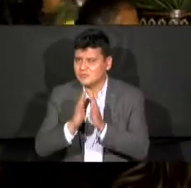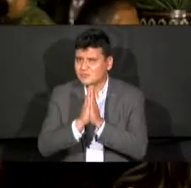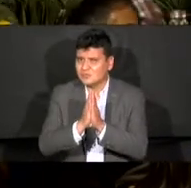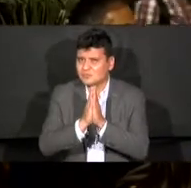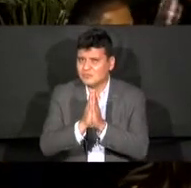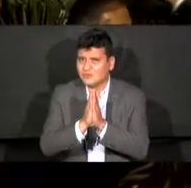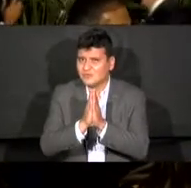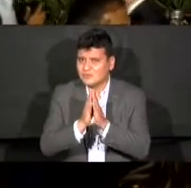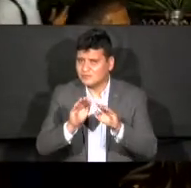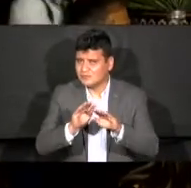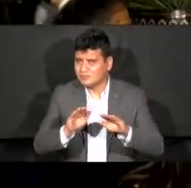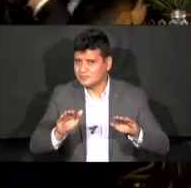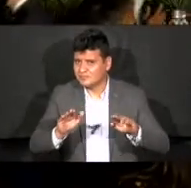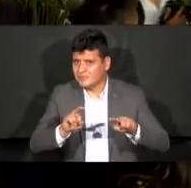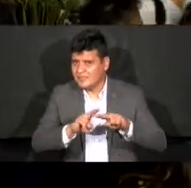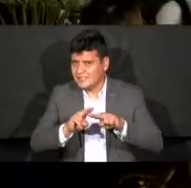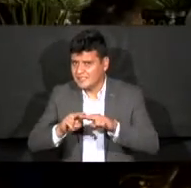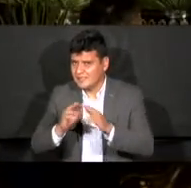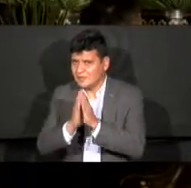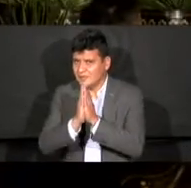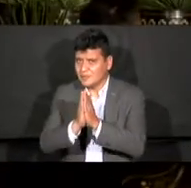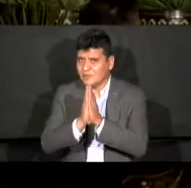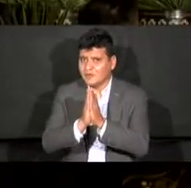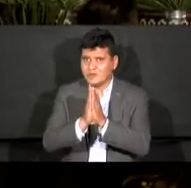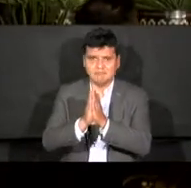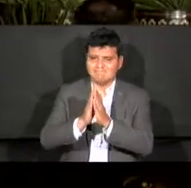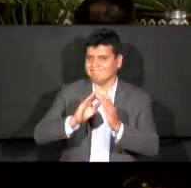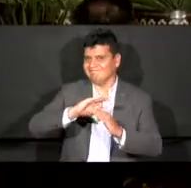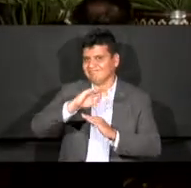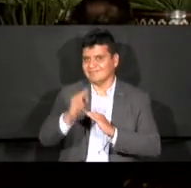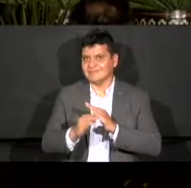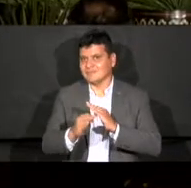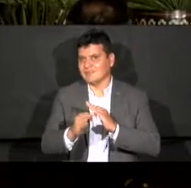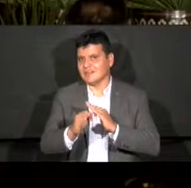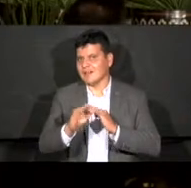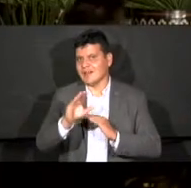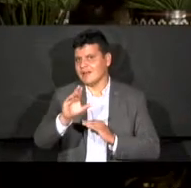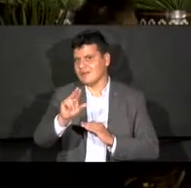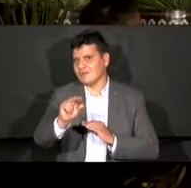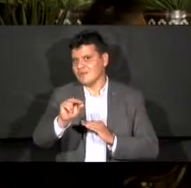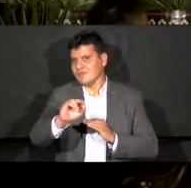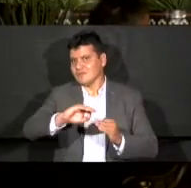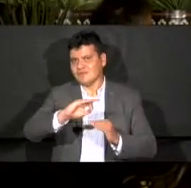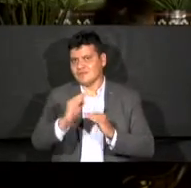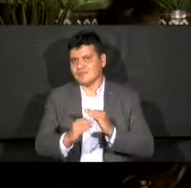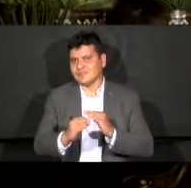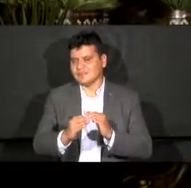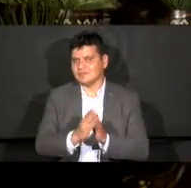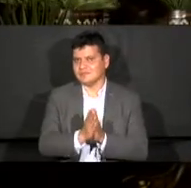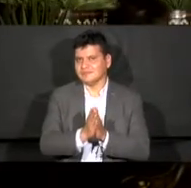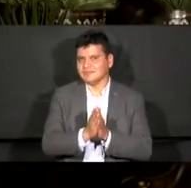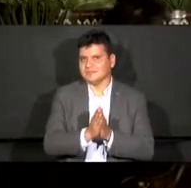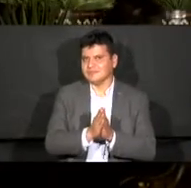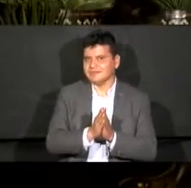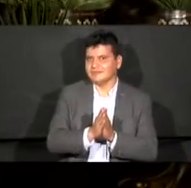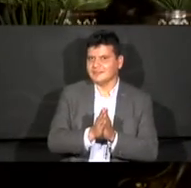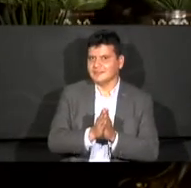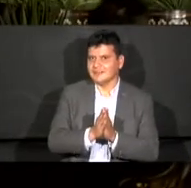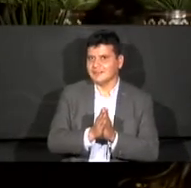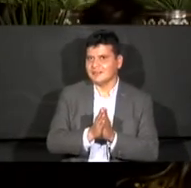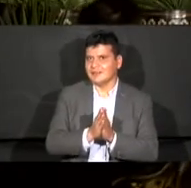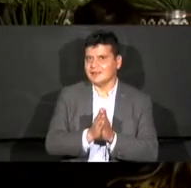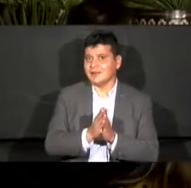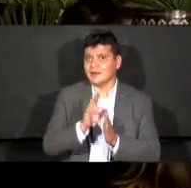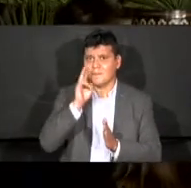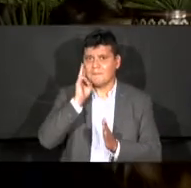favor que permanezcan en sus lugares. Esta ceremonia aún no termina del todo. Y vamos a disfrutar de un